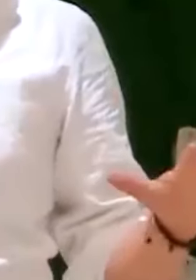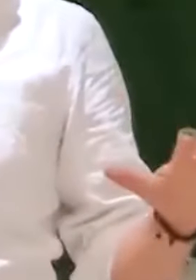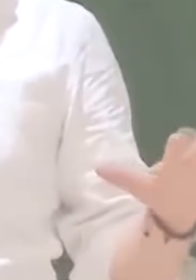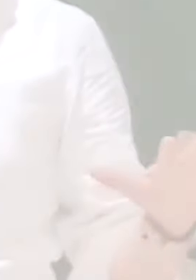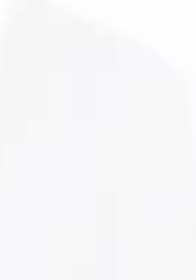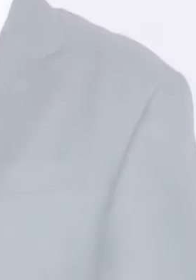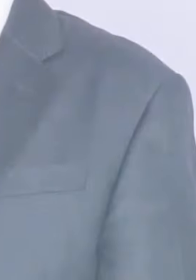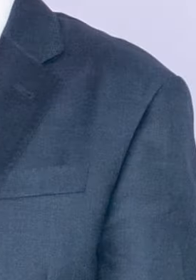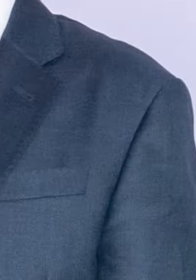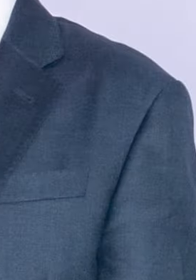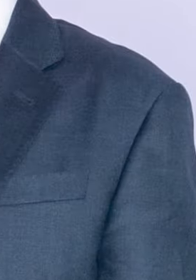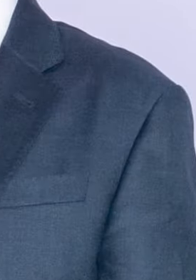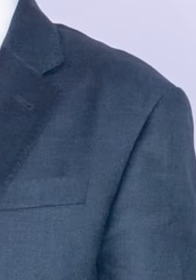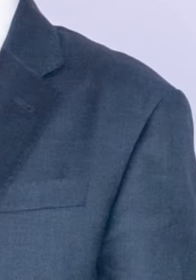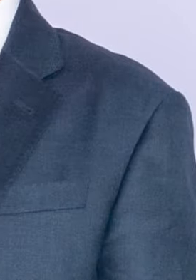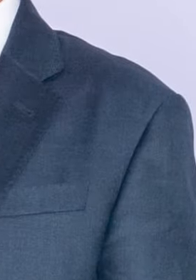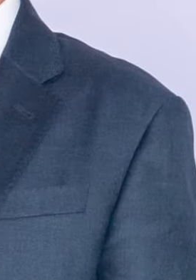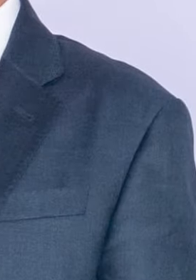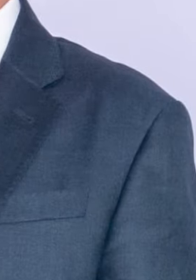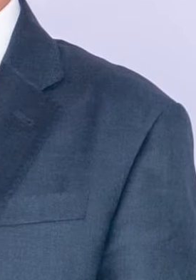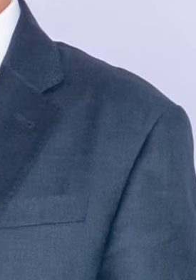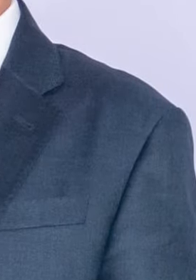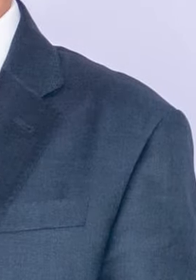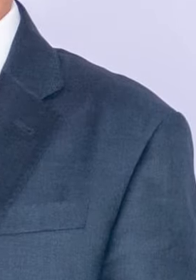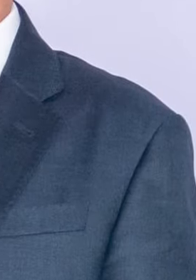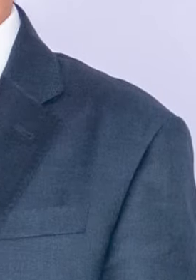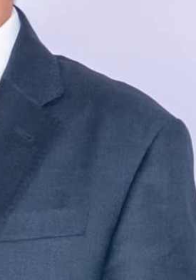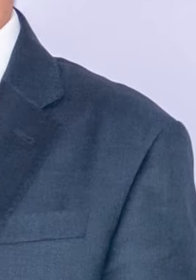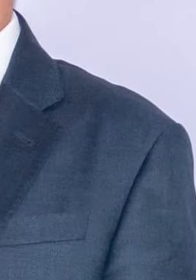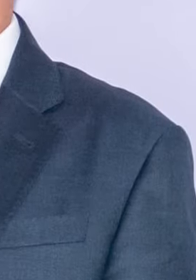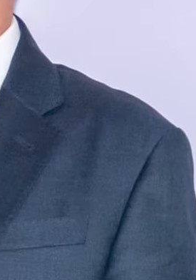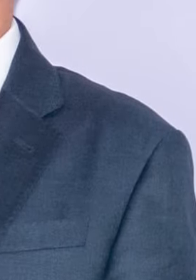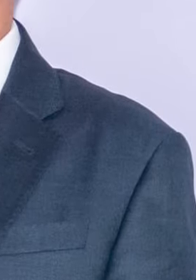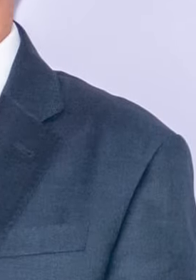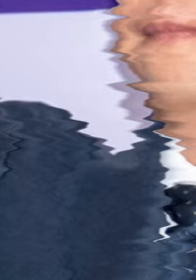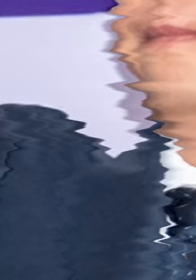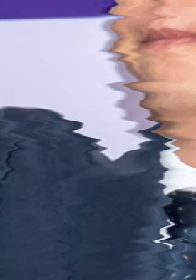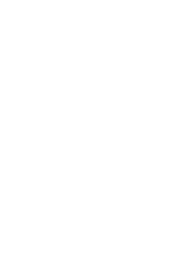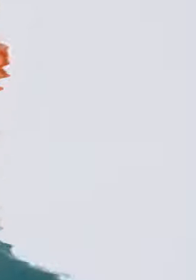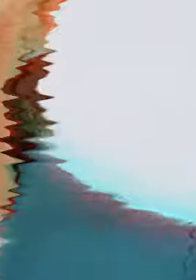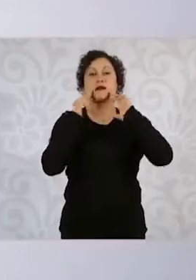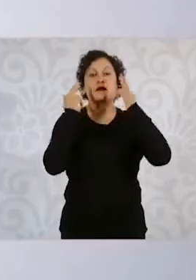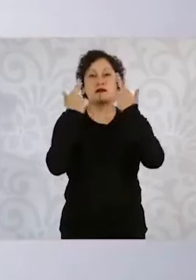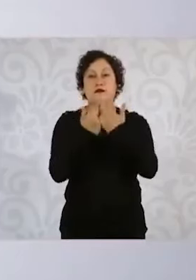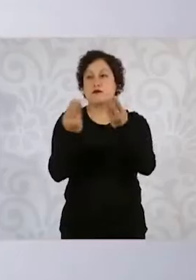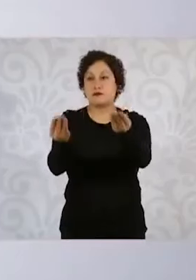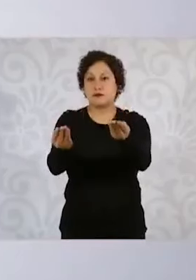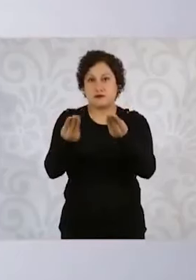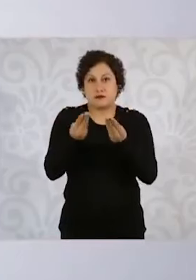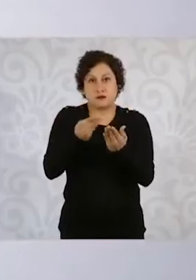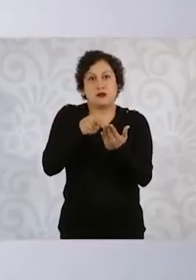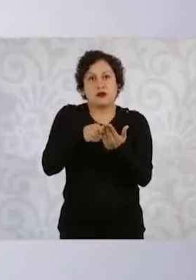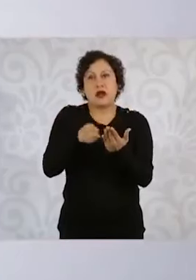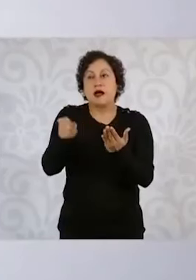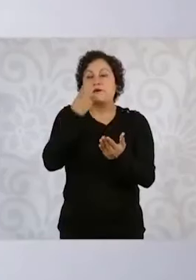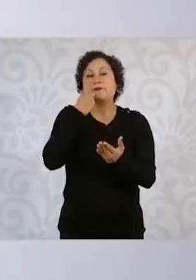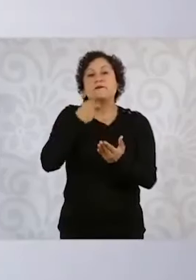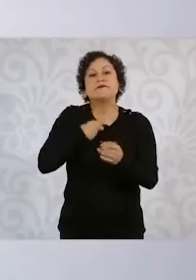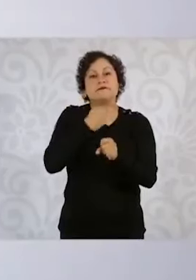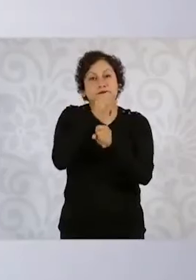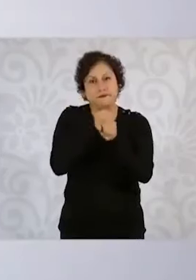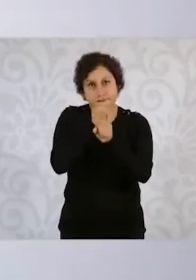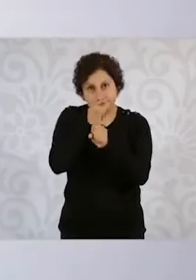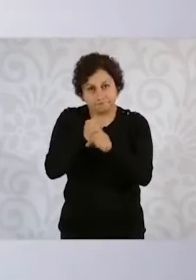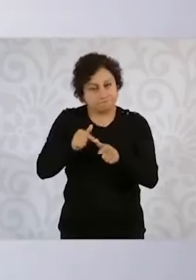gente de conflicto, además de que pidió la colaboración para gobernar de la mano de la presidenta Claudia Sheinbaum. Ante esto, la primera mandataria ya